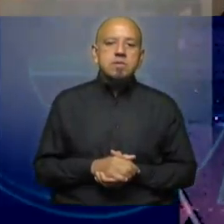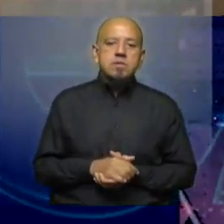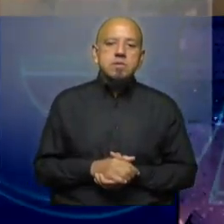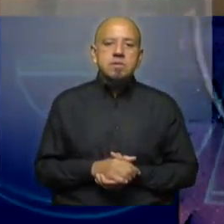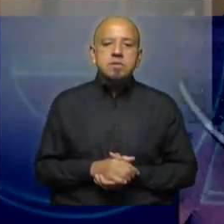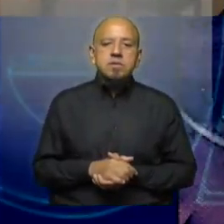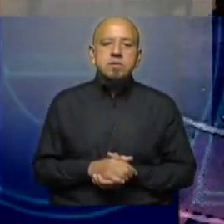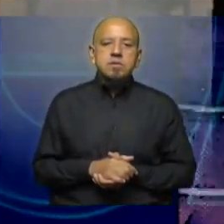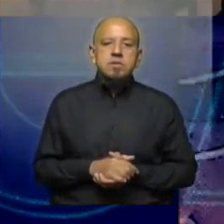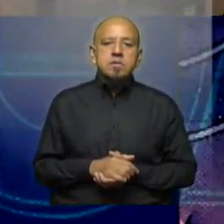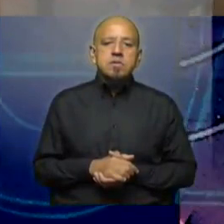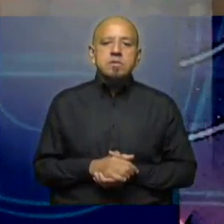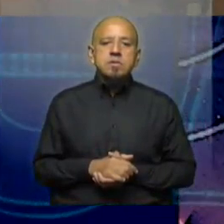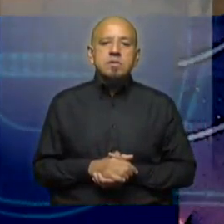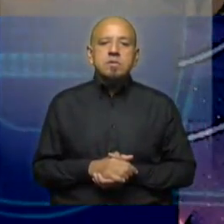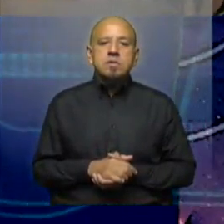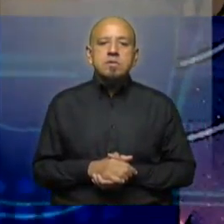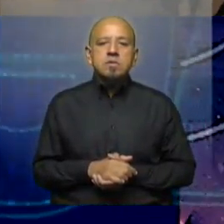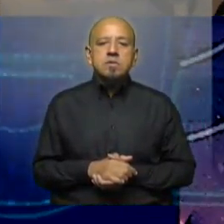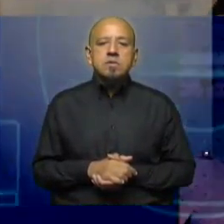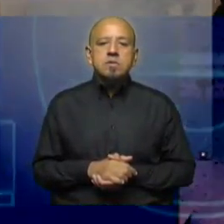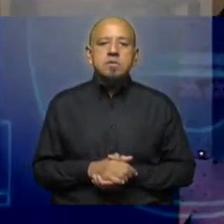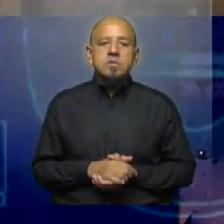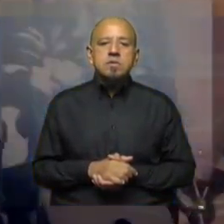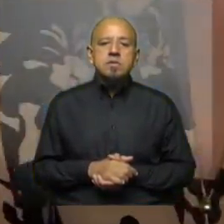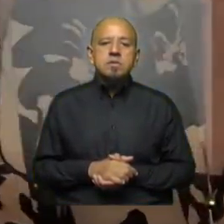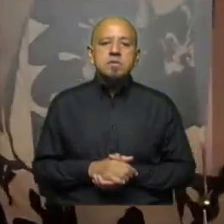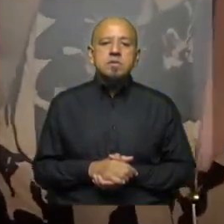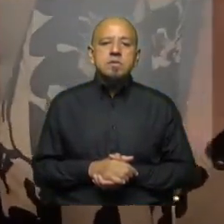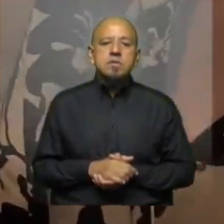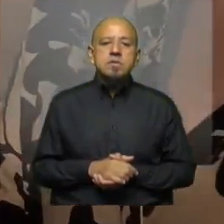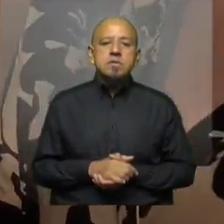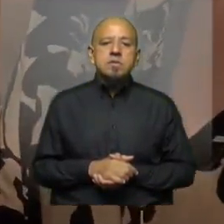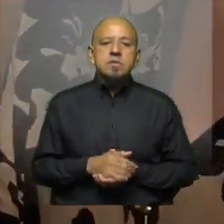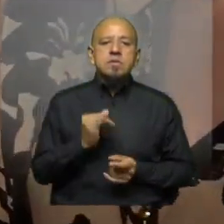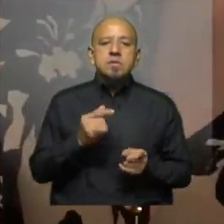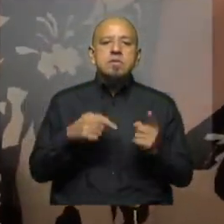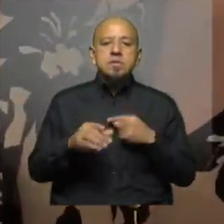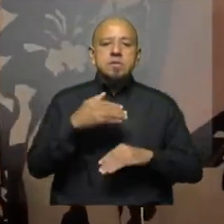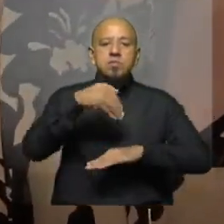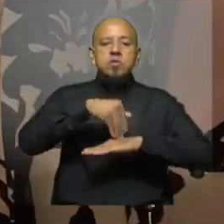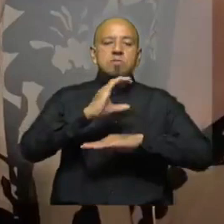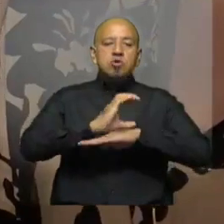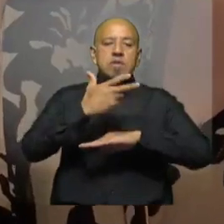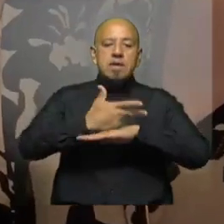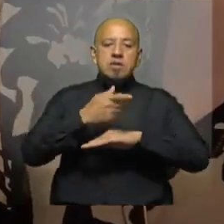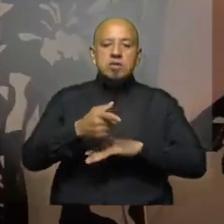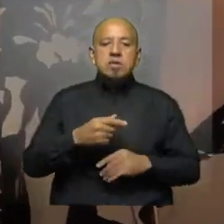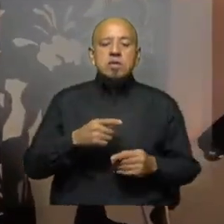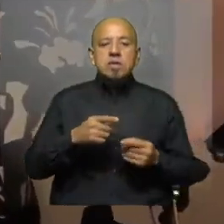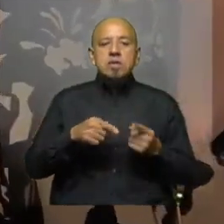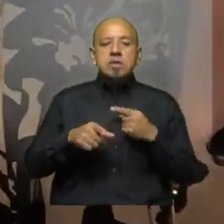anda, Agus? Hola, Agus. Acá estoy. Acá estoy, chiquilinas. Como bien dijeron, me vine al municipio Seacha, al Centro Comunal